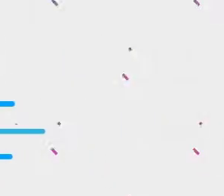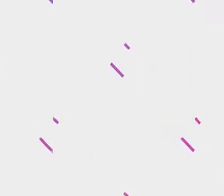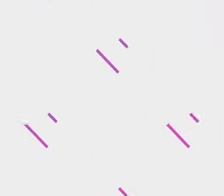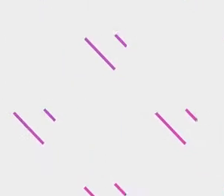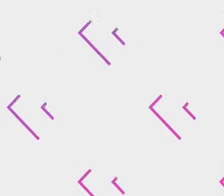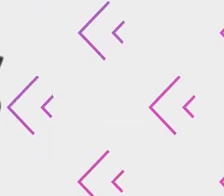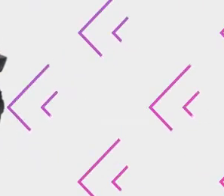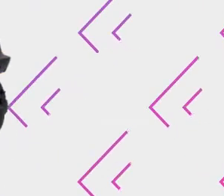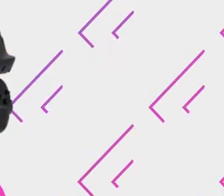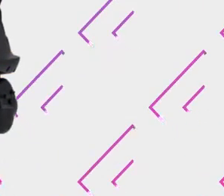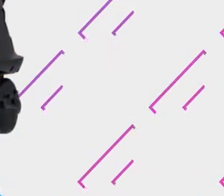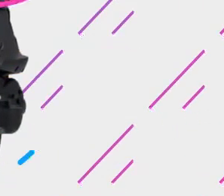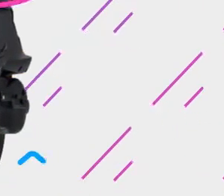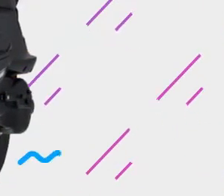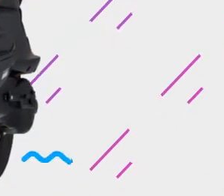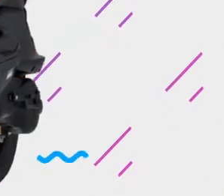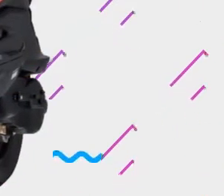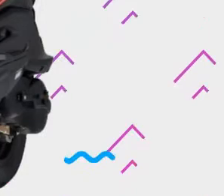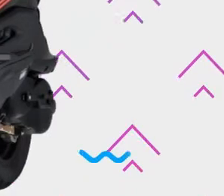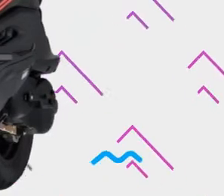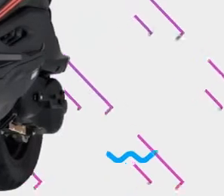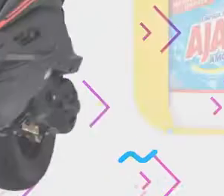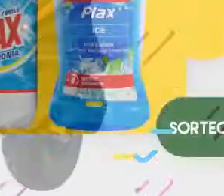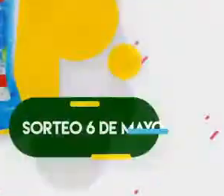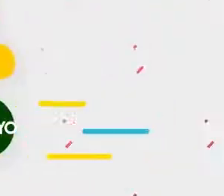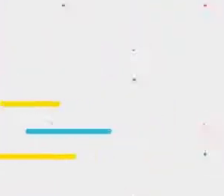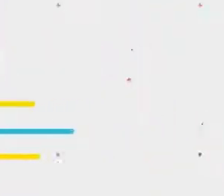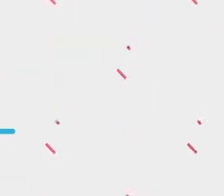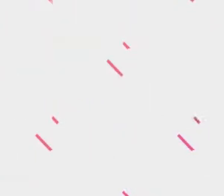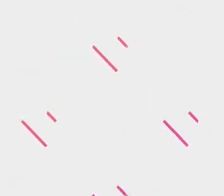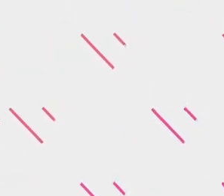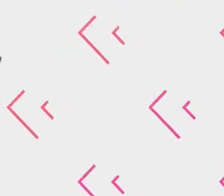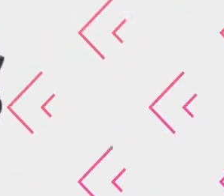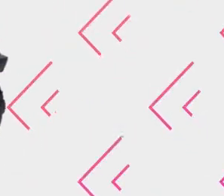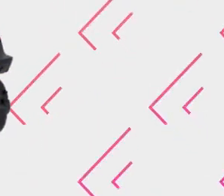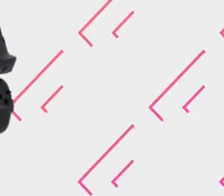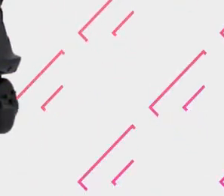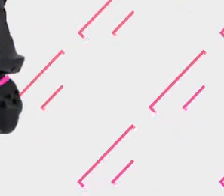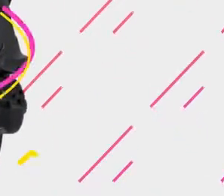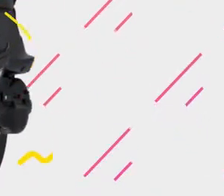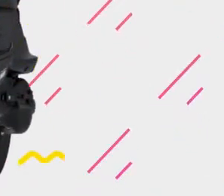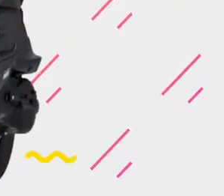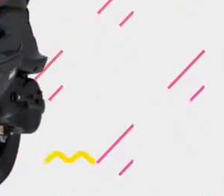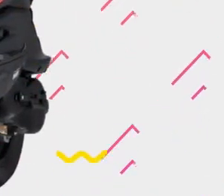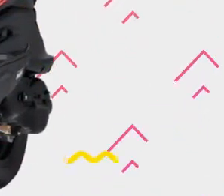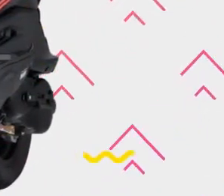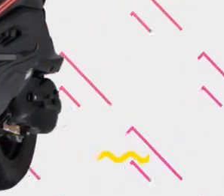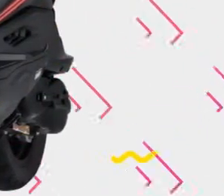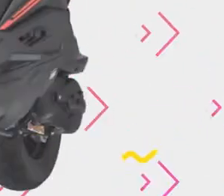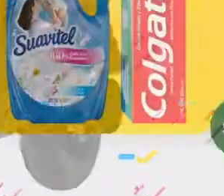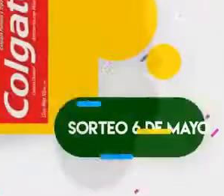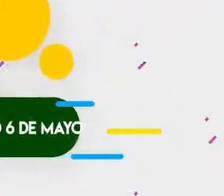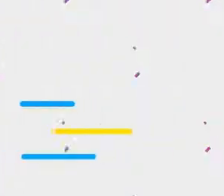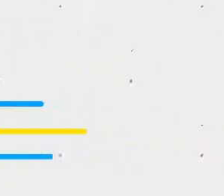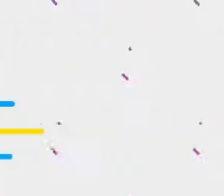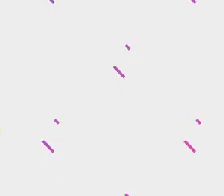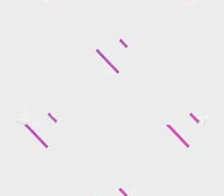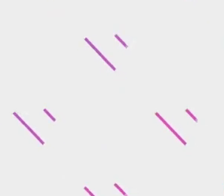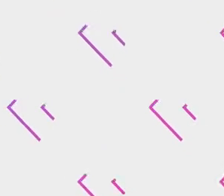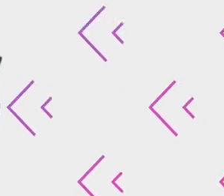Gánate una moto con La Quinta y Colgate Palmolive. Realiza compras superiores a 10 mil pesos en estos productos de la marca